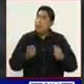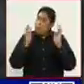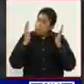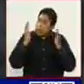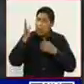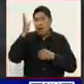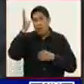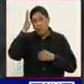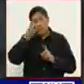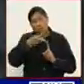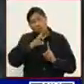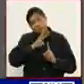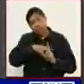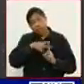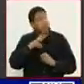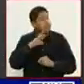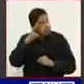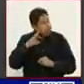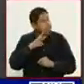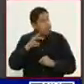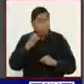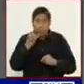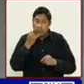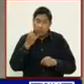Aparentemente el padre sería el violador de la niña.